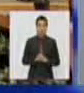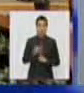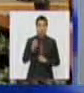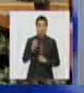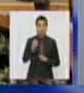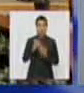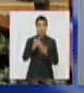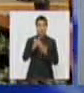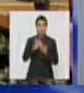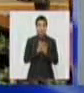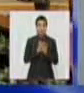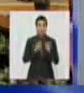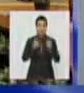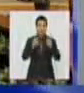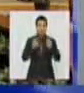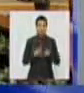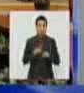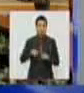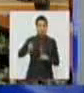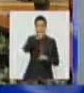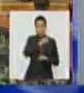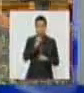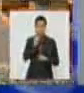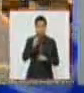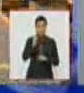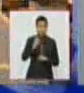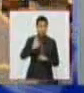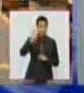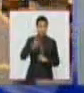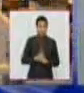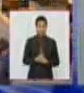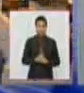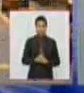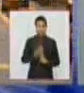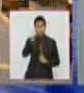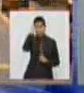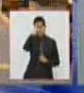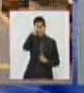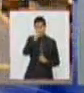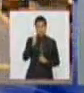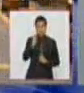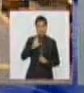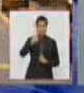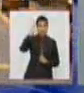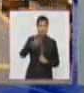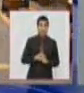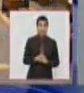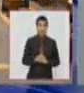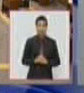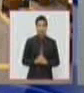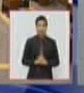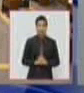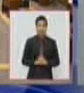de paridad en las postulaciones ya es un principio que forma parte del bloque constitucional. Y el INE, lo único que hicimos el